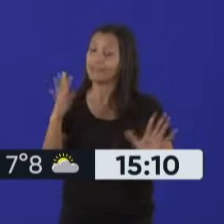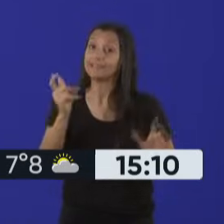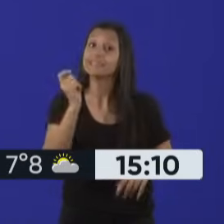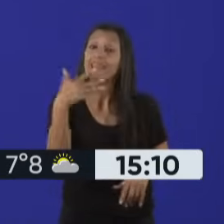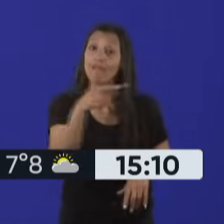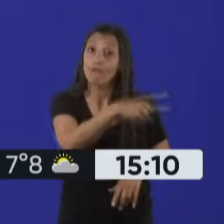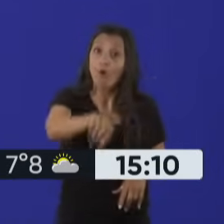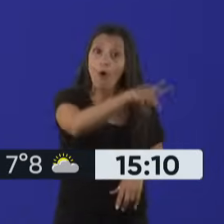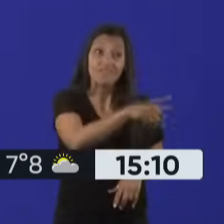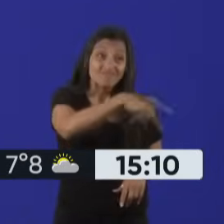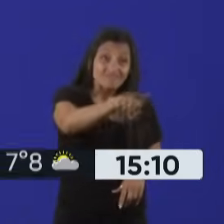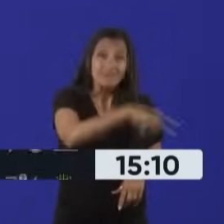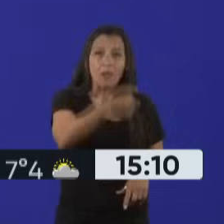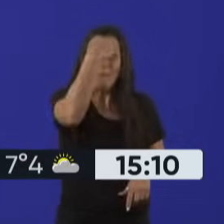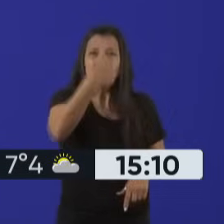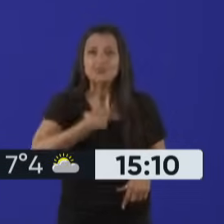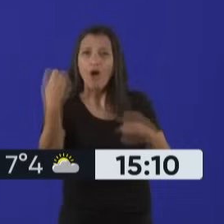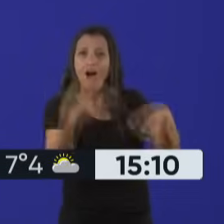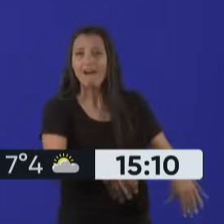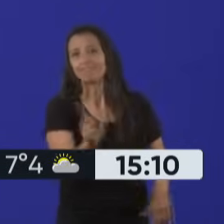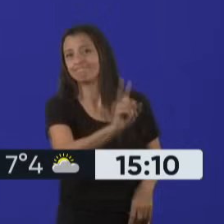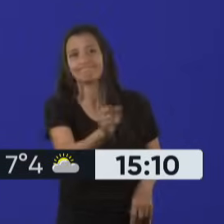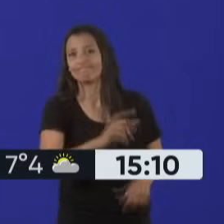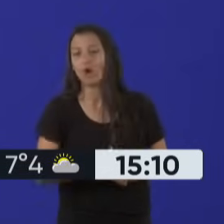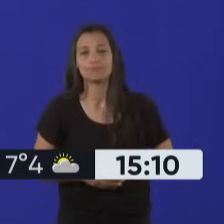No van a poder parar el cambio.